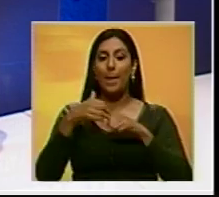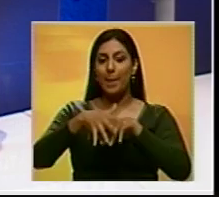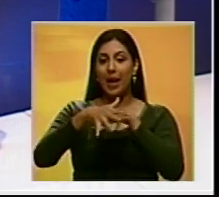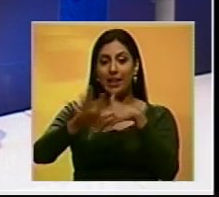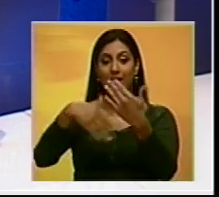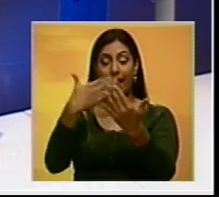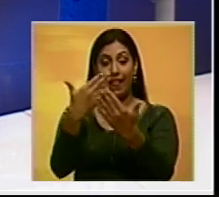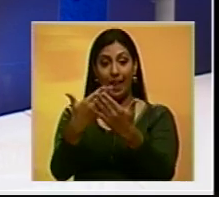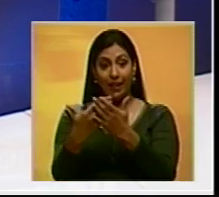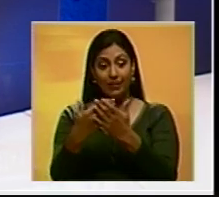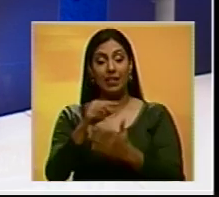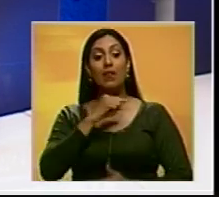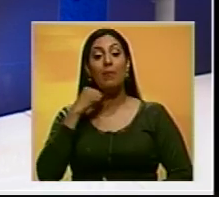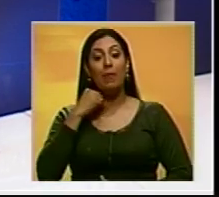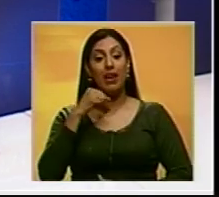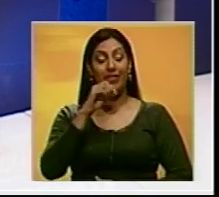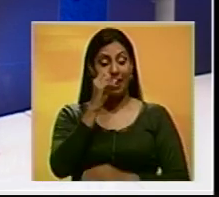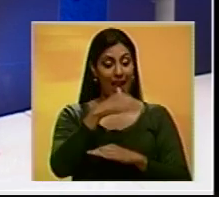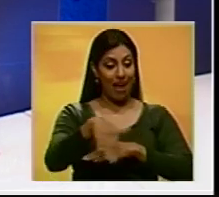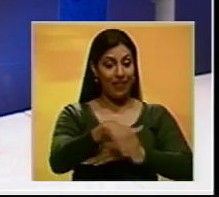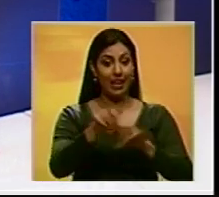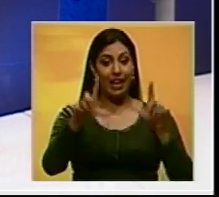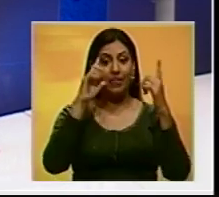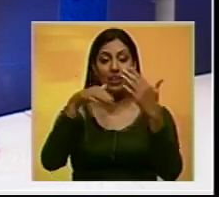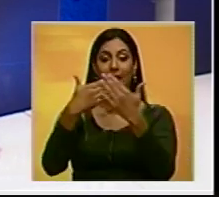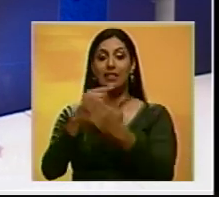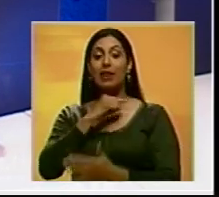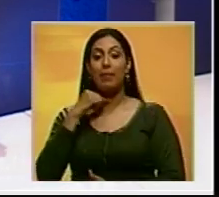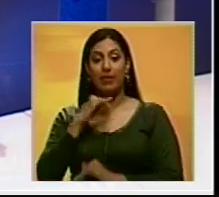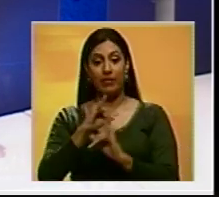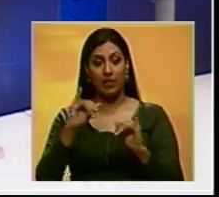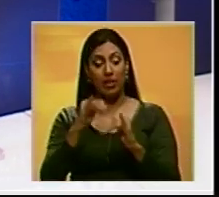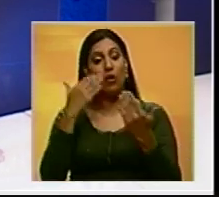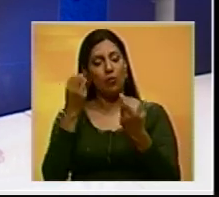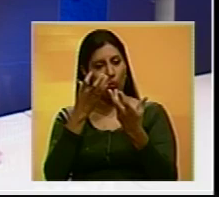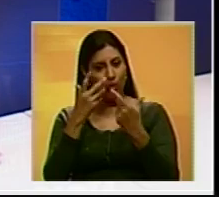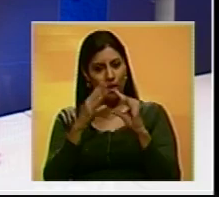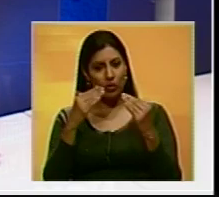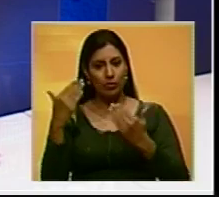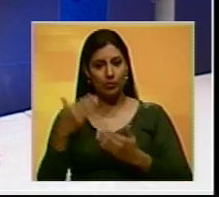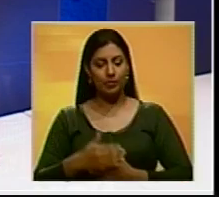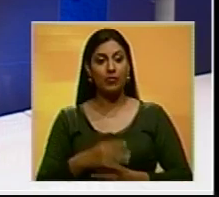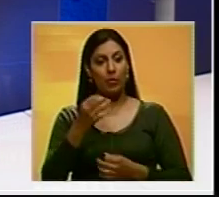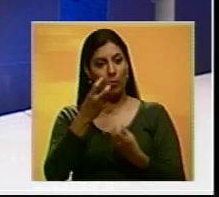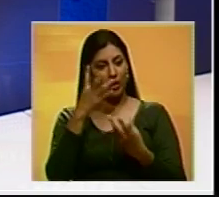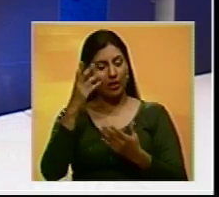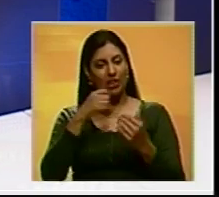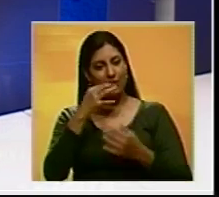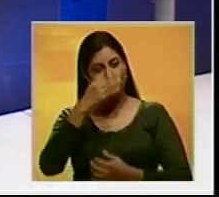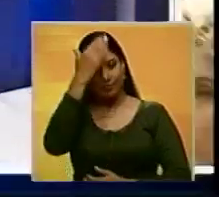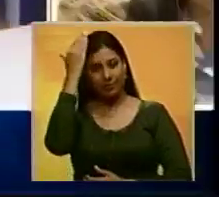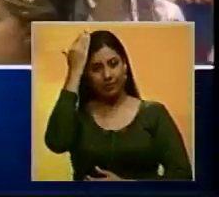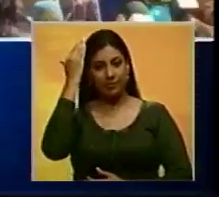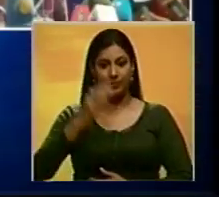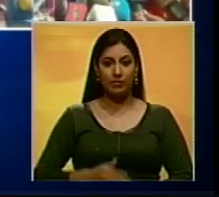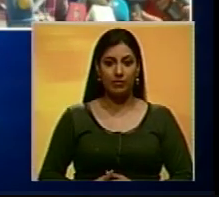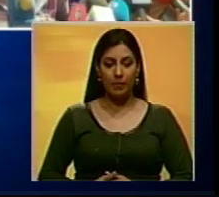movilizan hasta la Nunciatura Apostólica desde la Avenida Libertador. Manuel Covela nos va a ampliar esta información. Adelante, Manuel, buenas tardes.